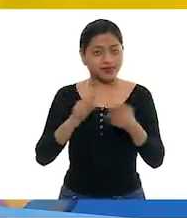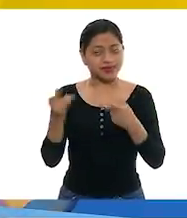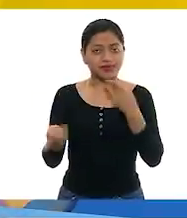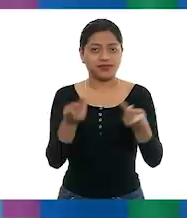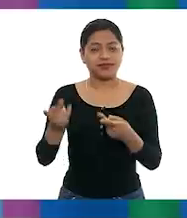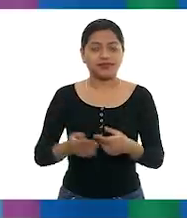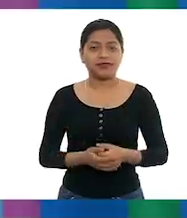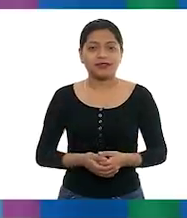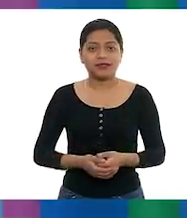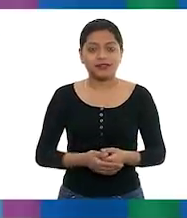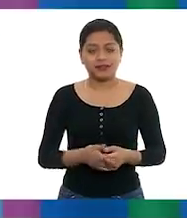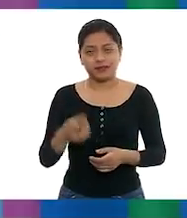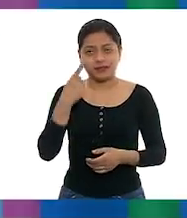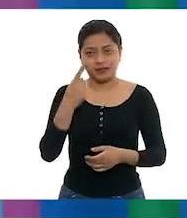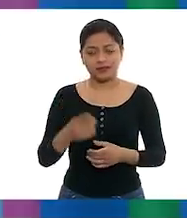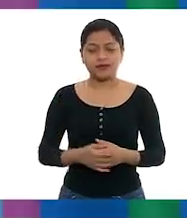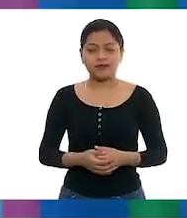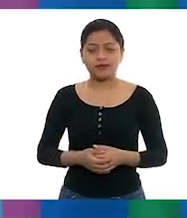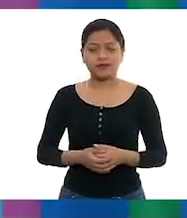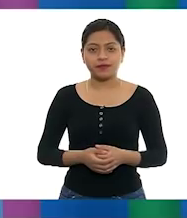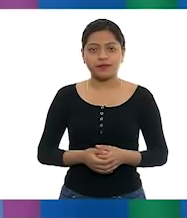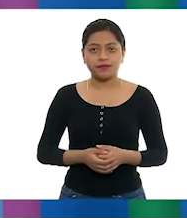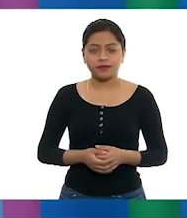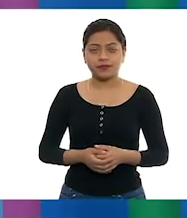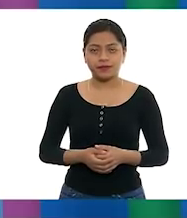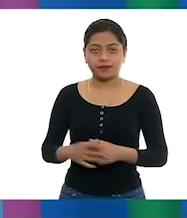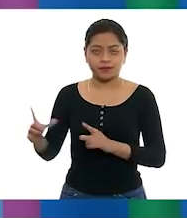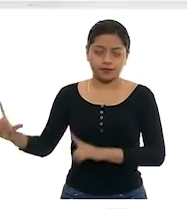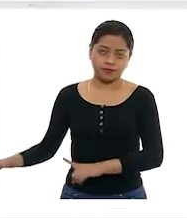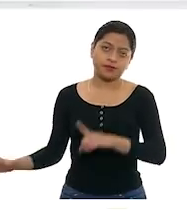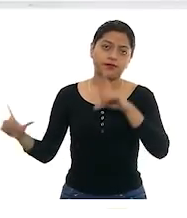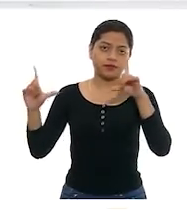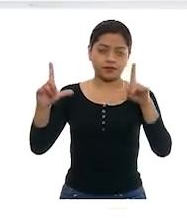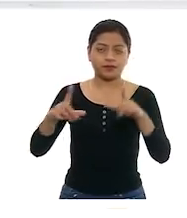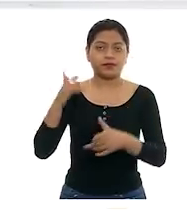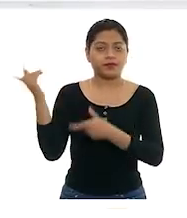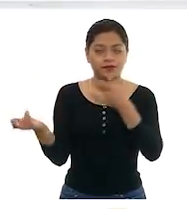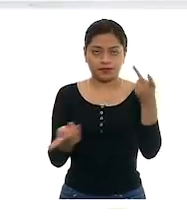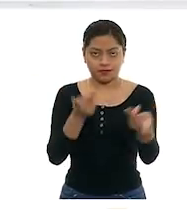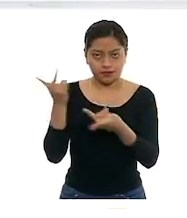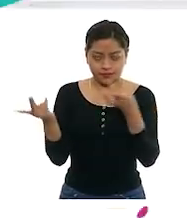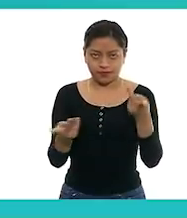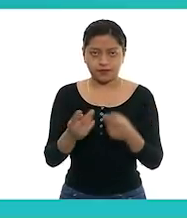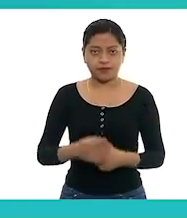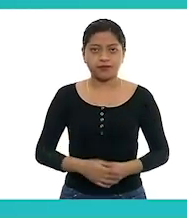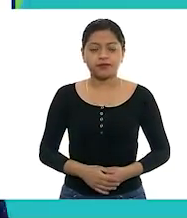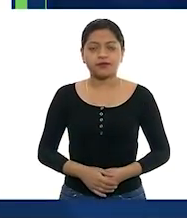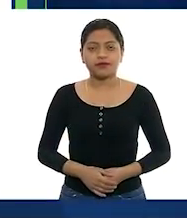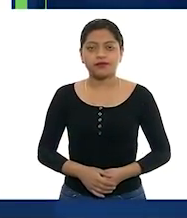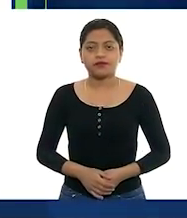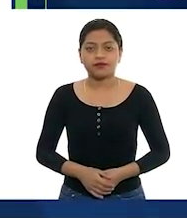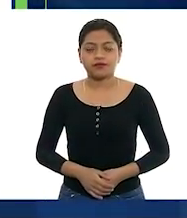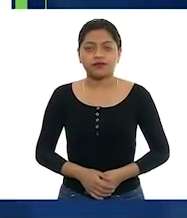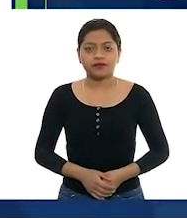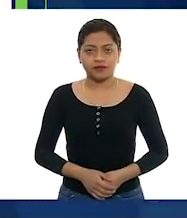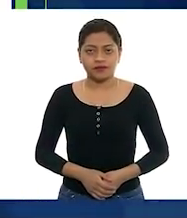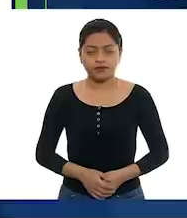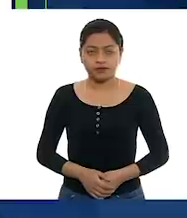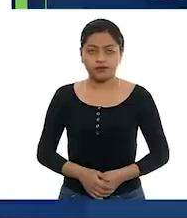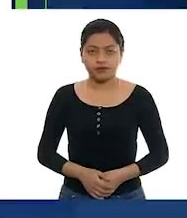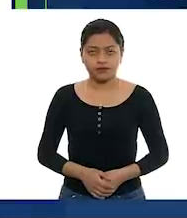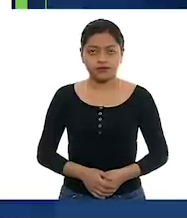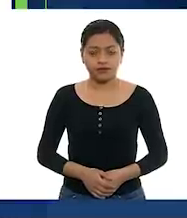son. A ver, vamos a ver tus preguntas en la pantalla. Sí, estas son las preguntas de Raulito.